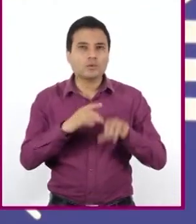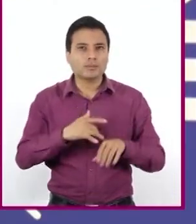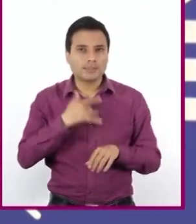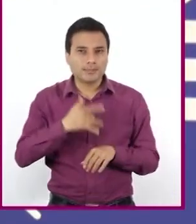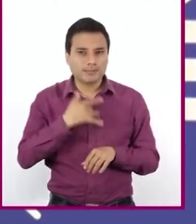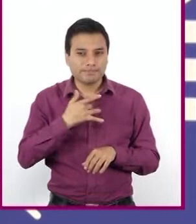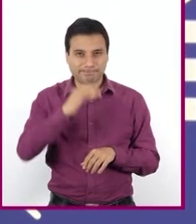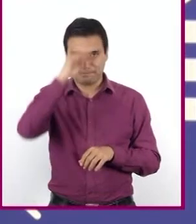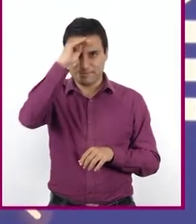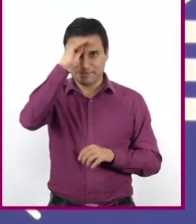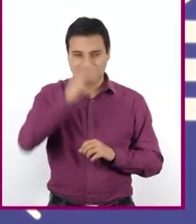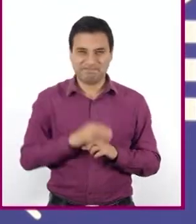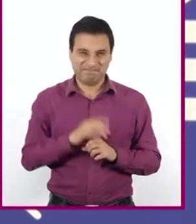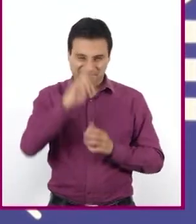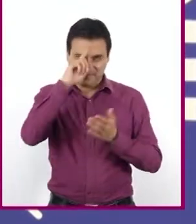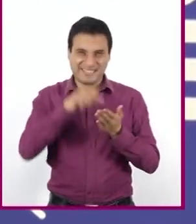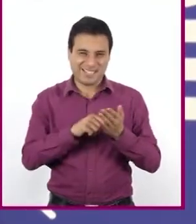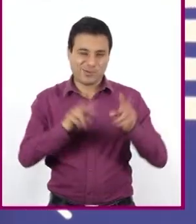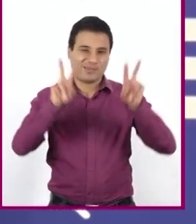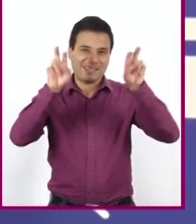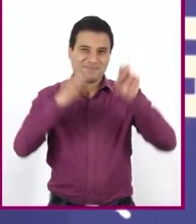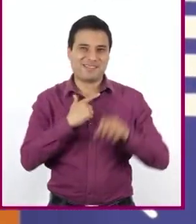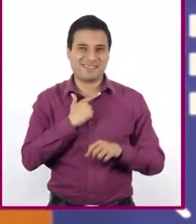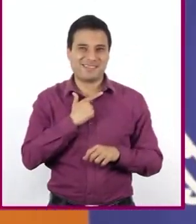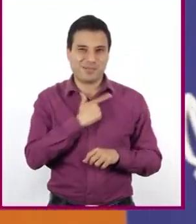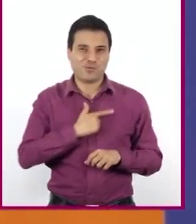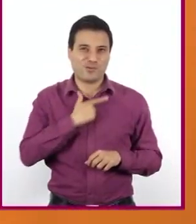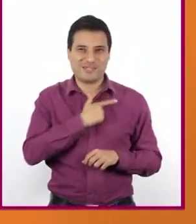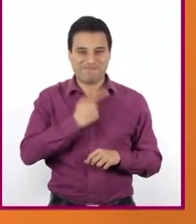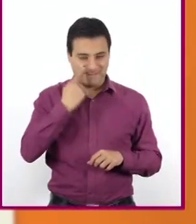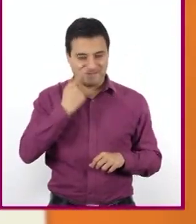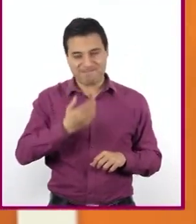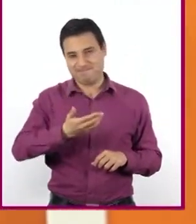Seguramente será de su interés. ¡Acompáñenos!